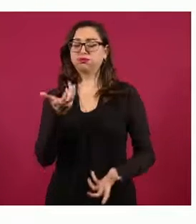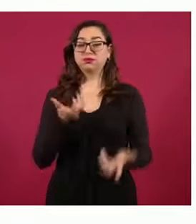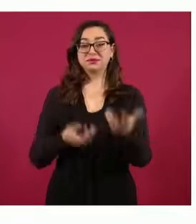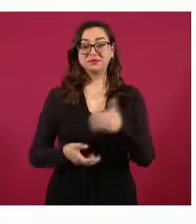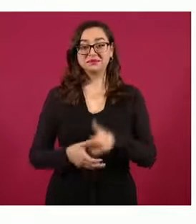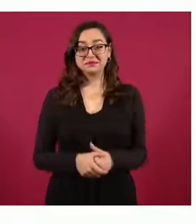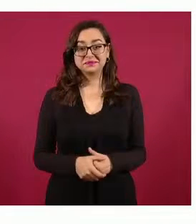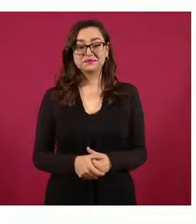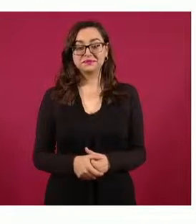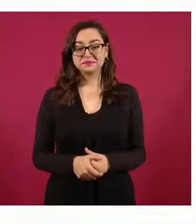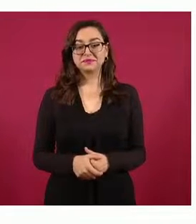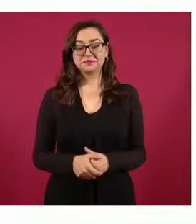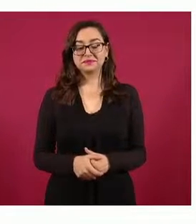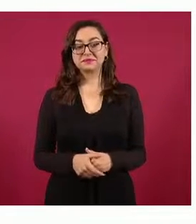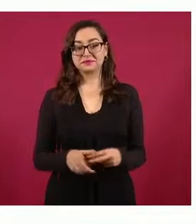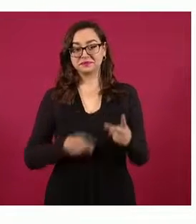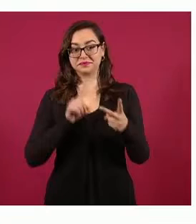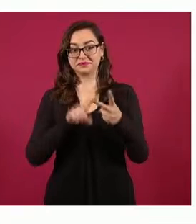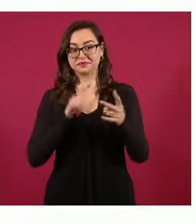Eso de Orizaba.